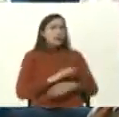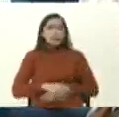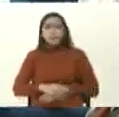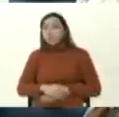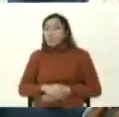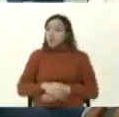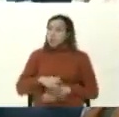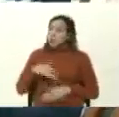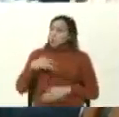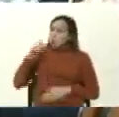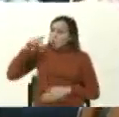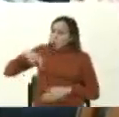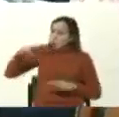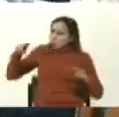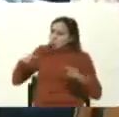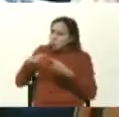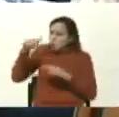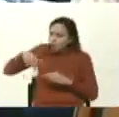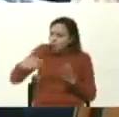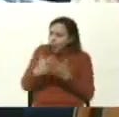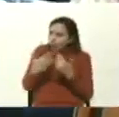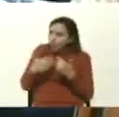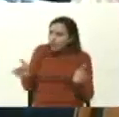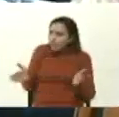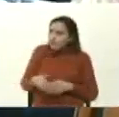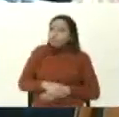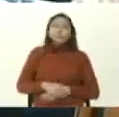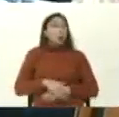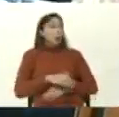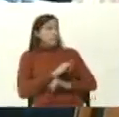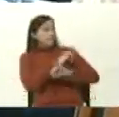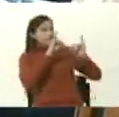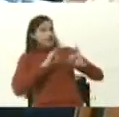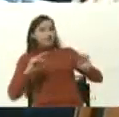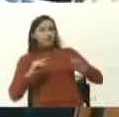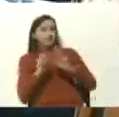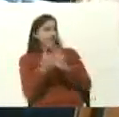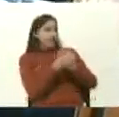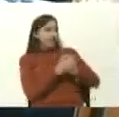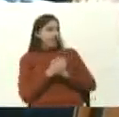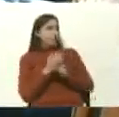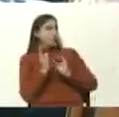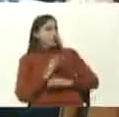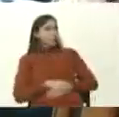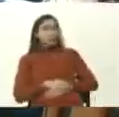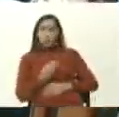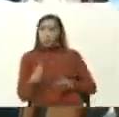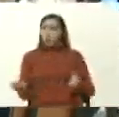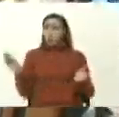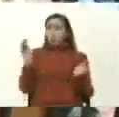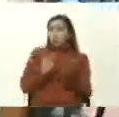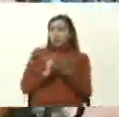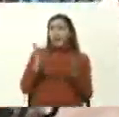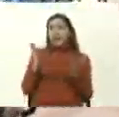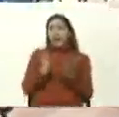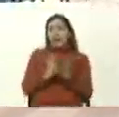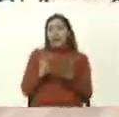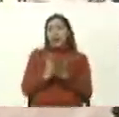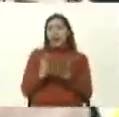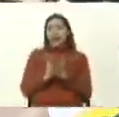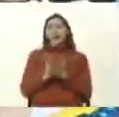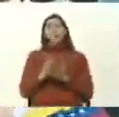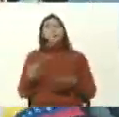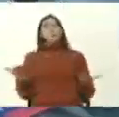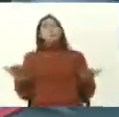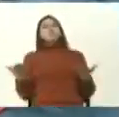sientes hoy en el primer día de clase? Feliz porque voy a ver a todos mis compañeros. Regresar a clase, vicepresidenta, con